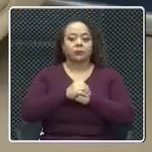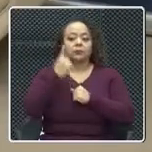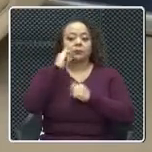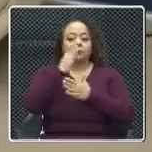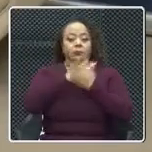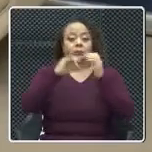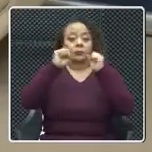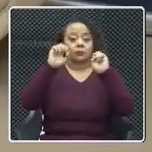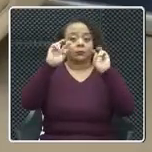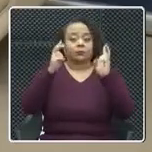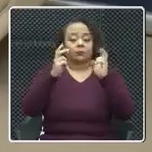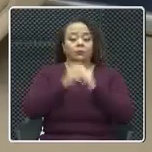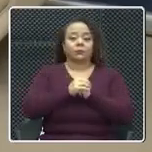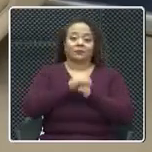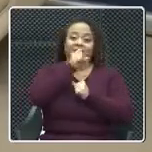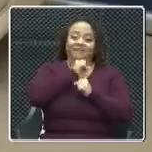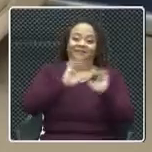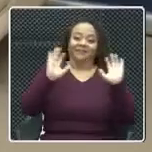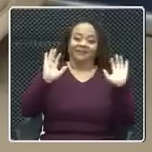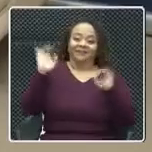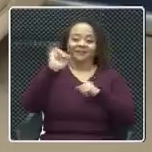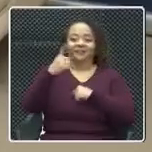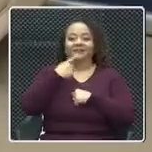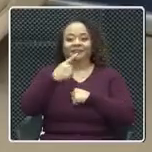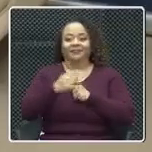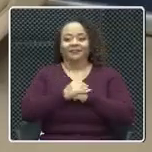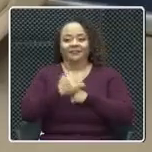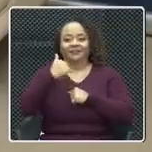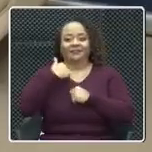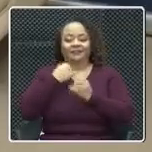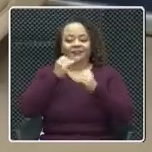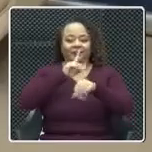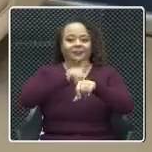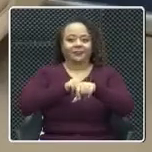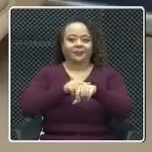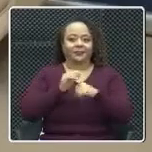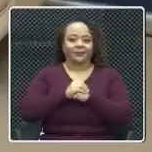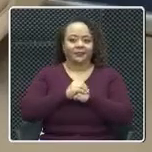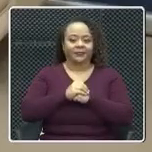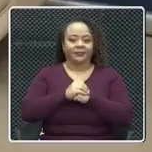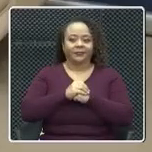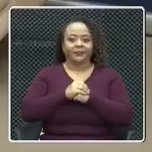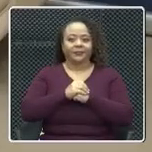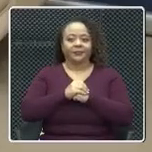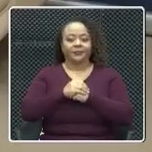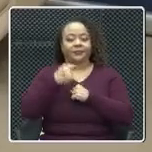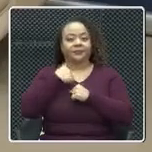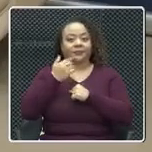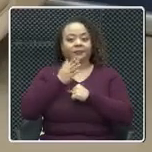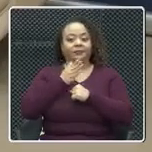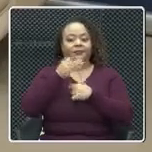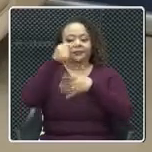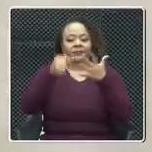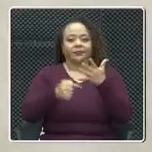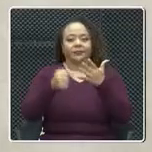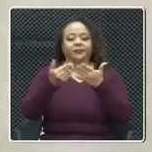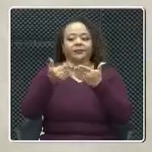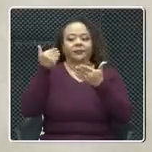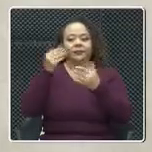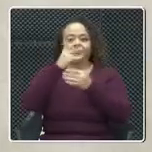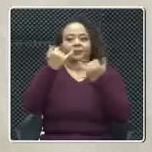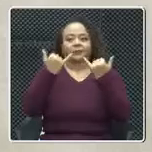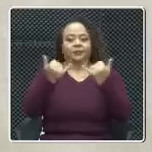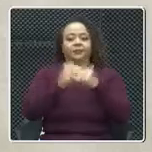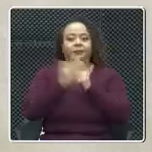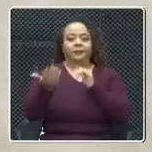algunos puede ser un tema ya viejillo, ¿verdad? Claro. Como le decía, yo que tengo un rato que estuve en factores anteriormente y